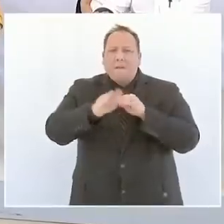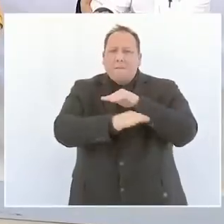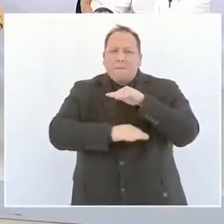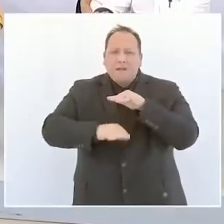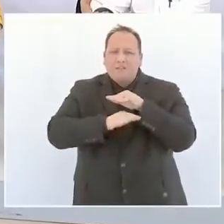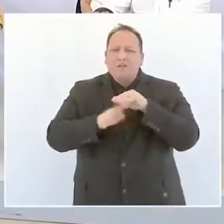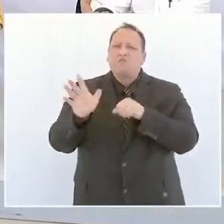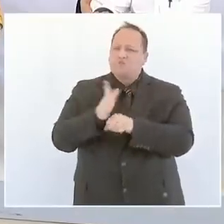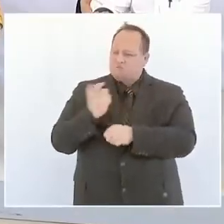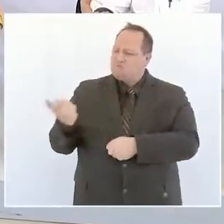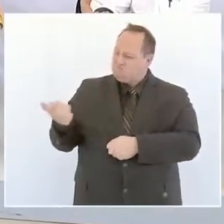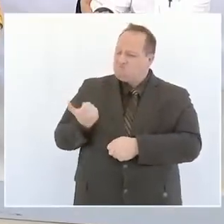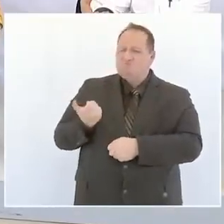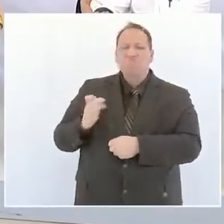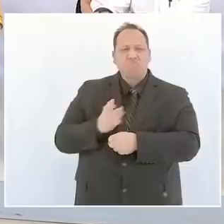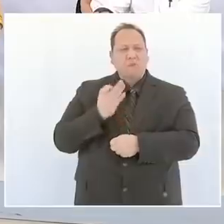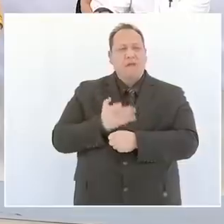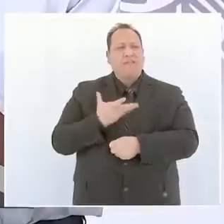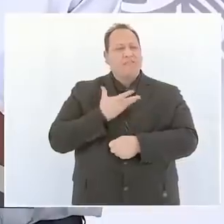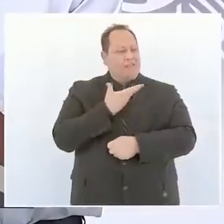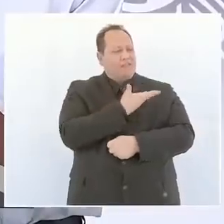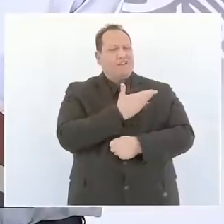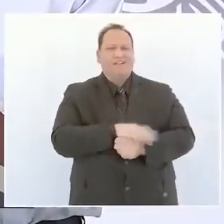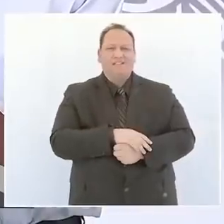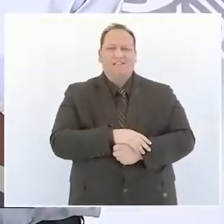básico. Y eso